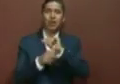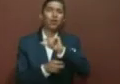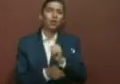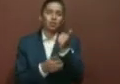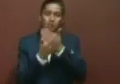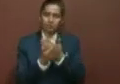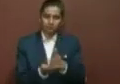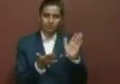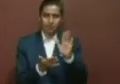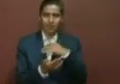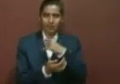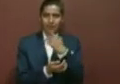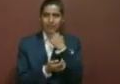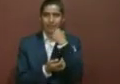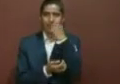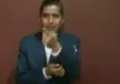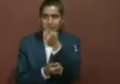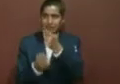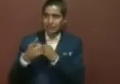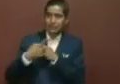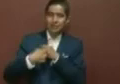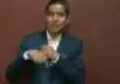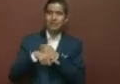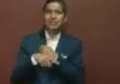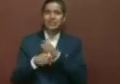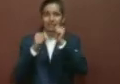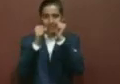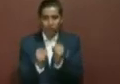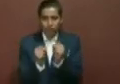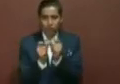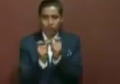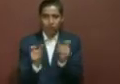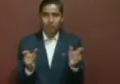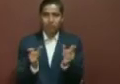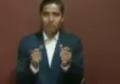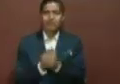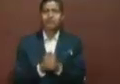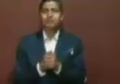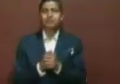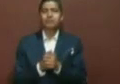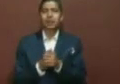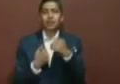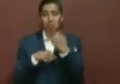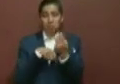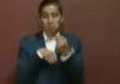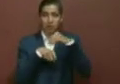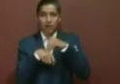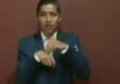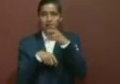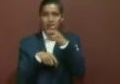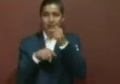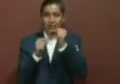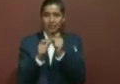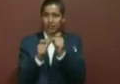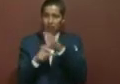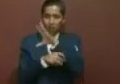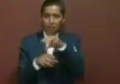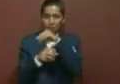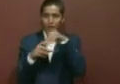he compartido con ustedes tiene que ver con la seguridad. Quiero dejar el estado de fuerza